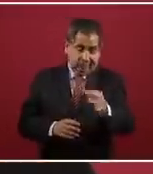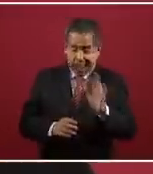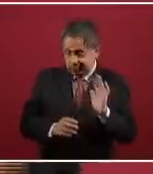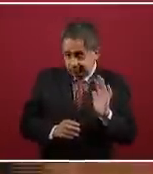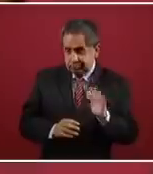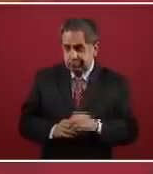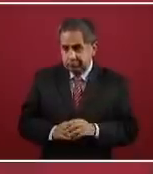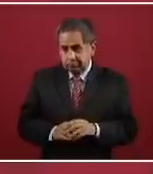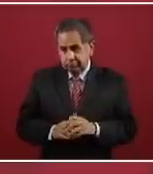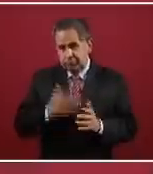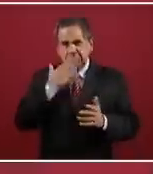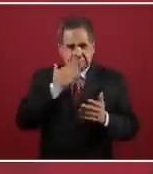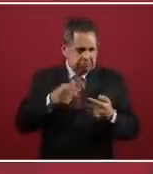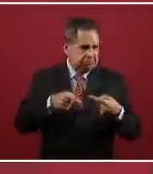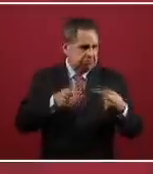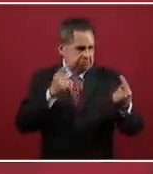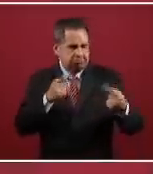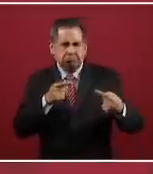es bueno,